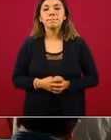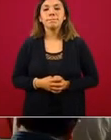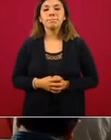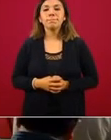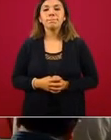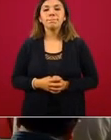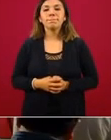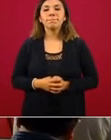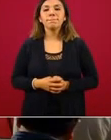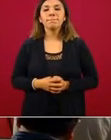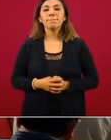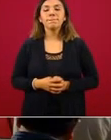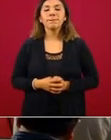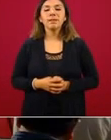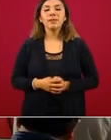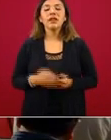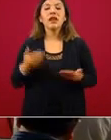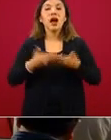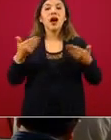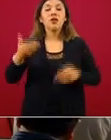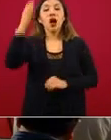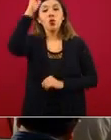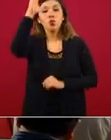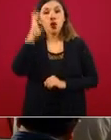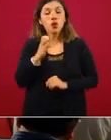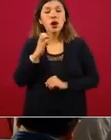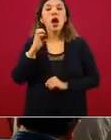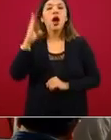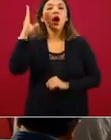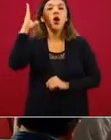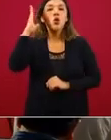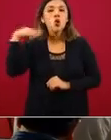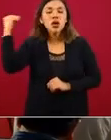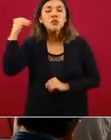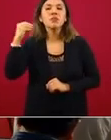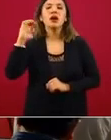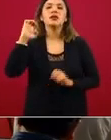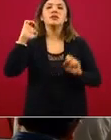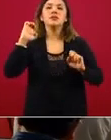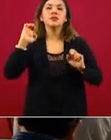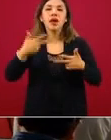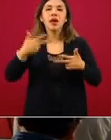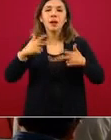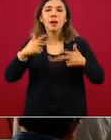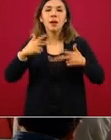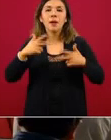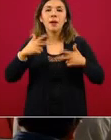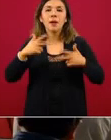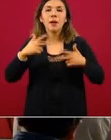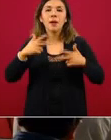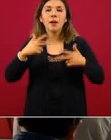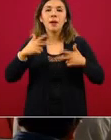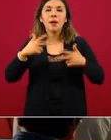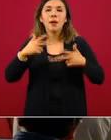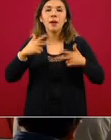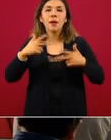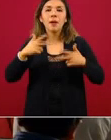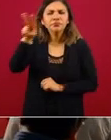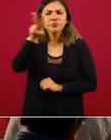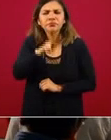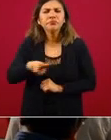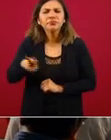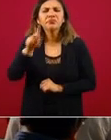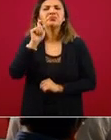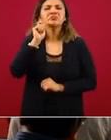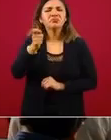Estamos viendo ahora Coahuila, Colima, Chiapas y Chihuahua, en donde podemos llamar nuestra atención